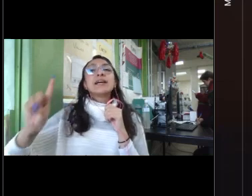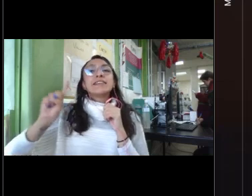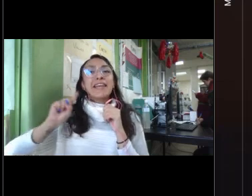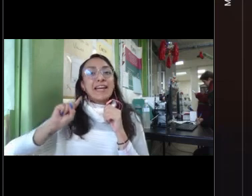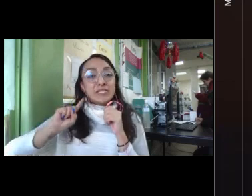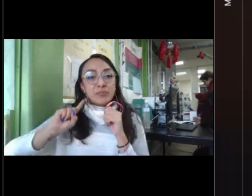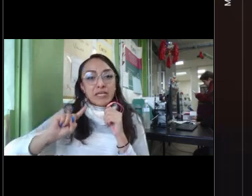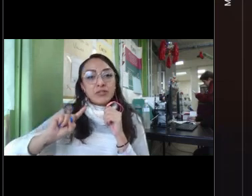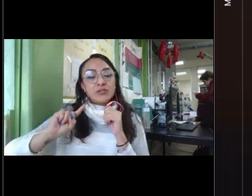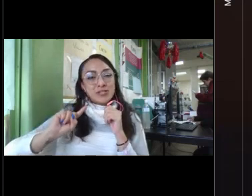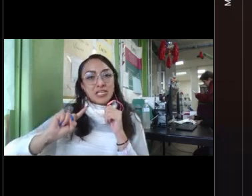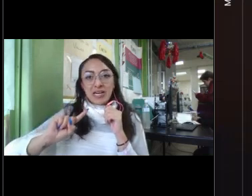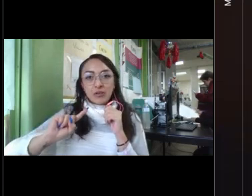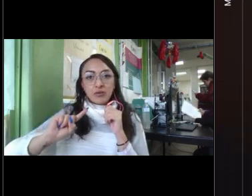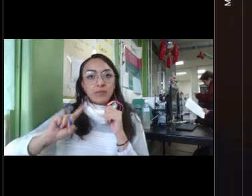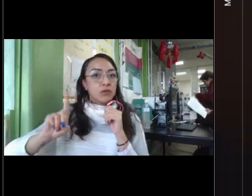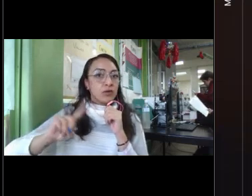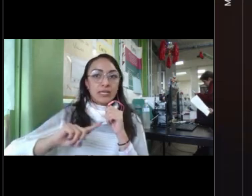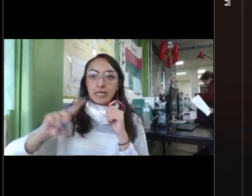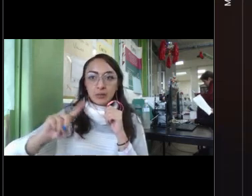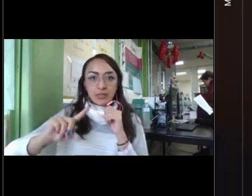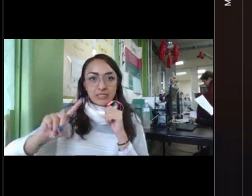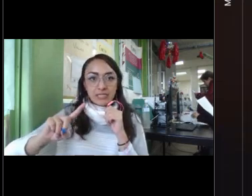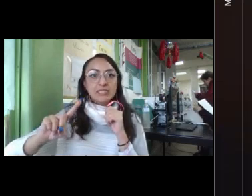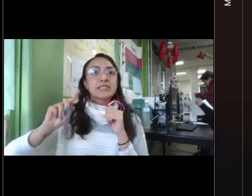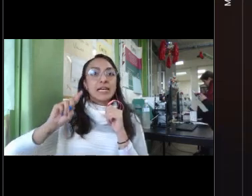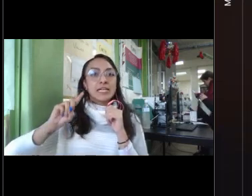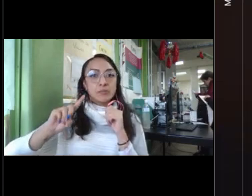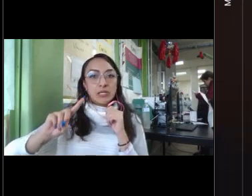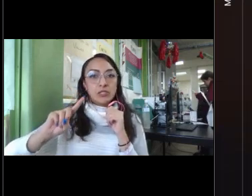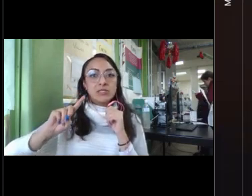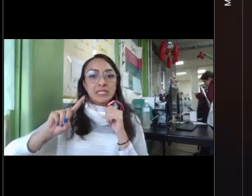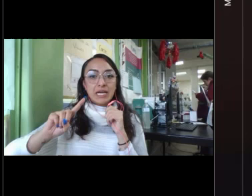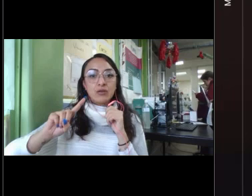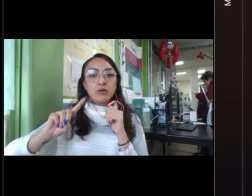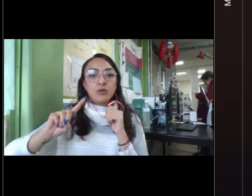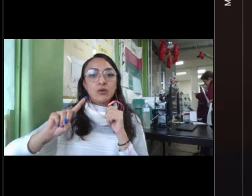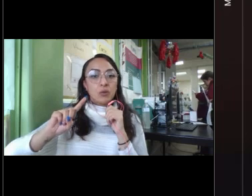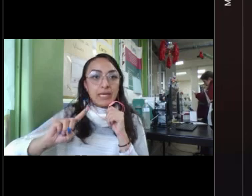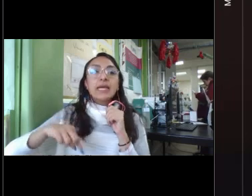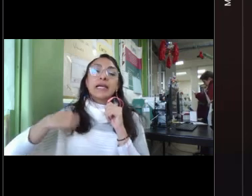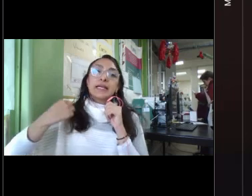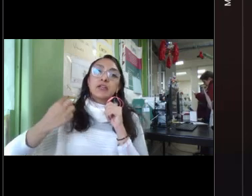uso del español signado, no de la lengua de señas, del español